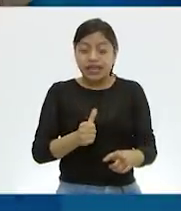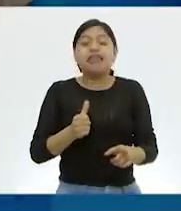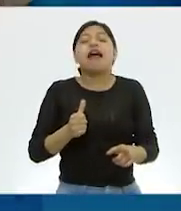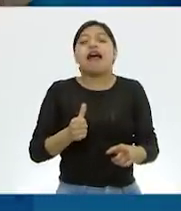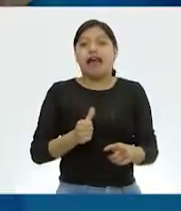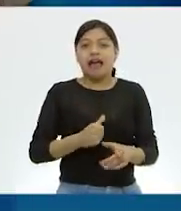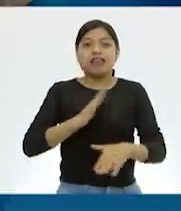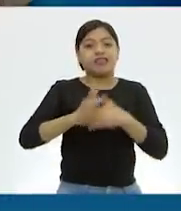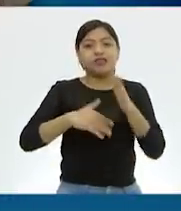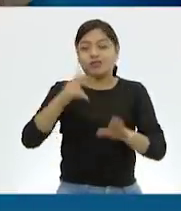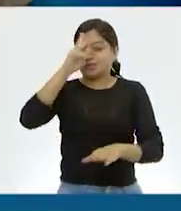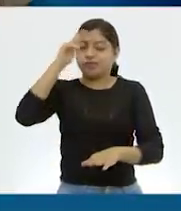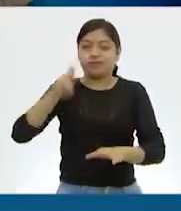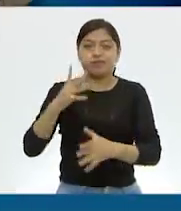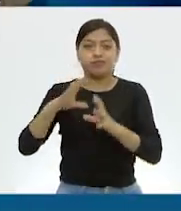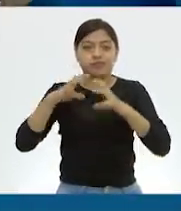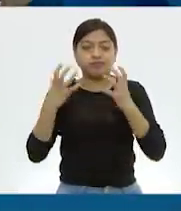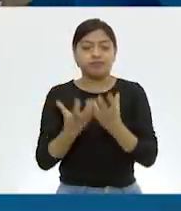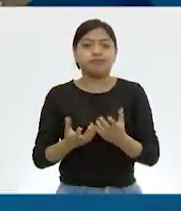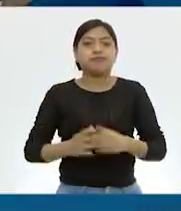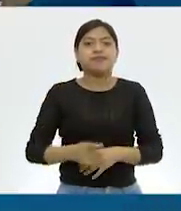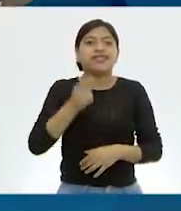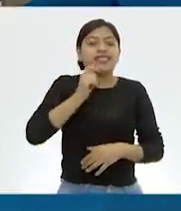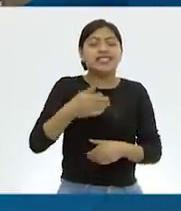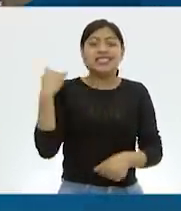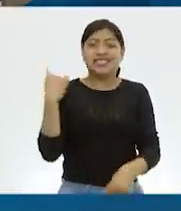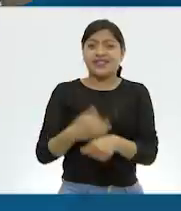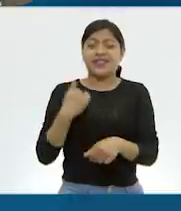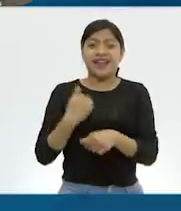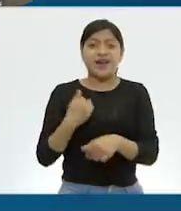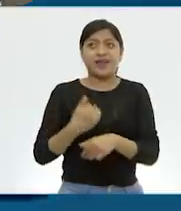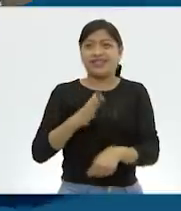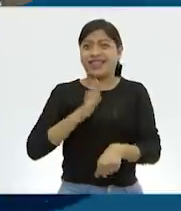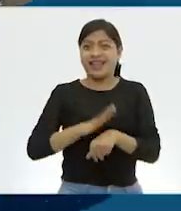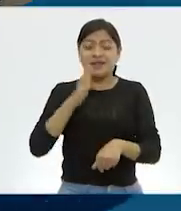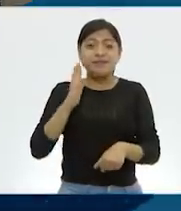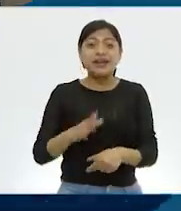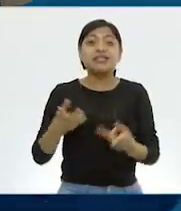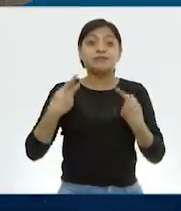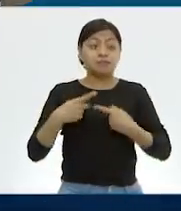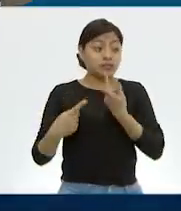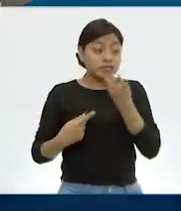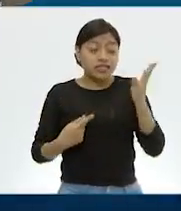consecuencias aún más graves. Es que las tendencias nos están marcando que si la